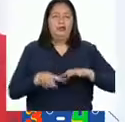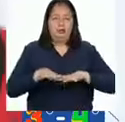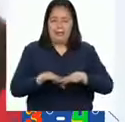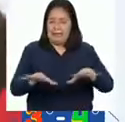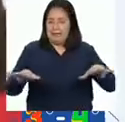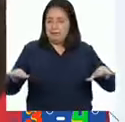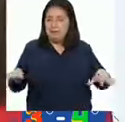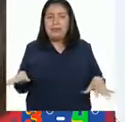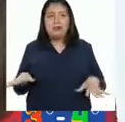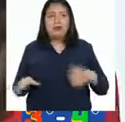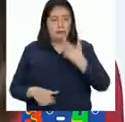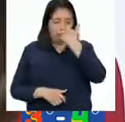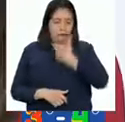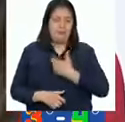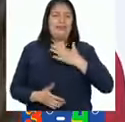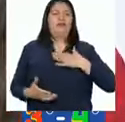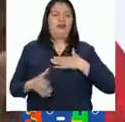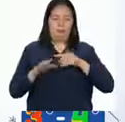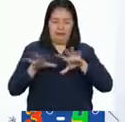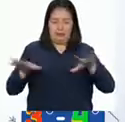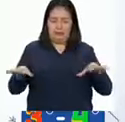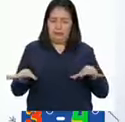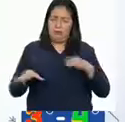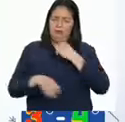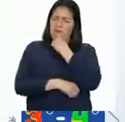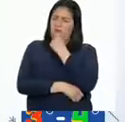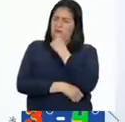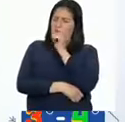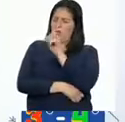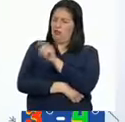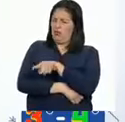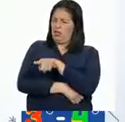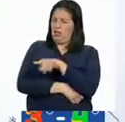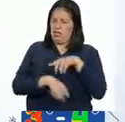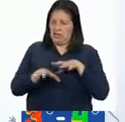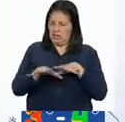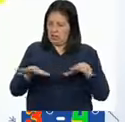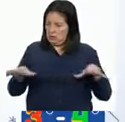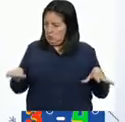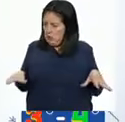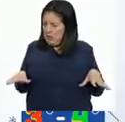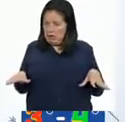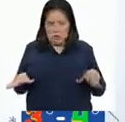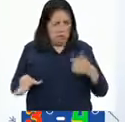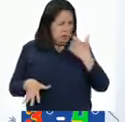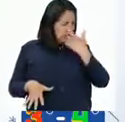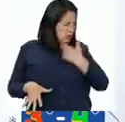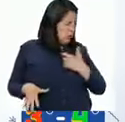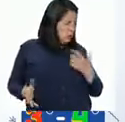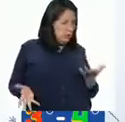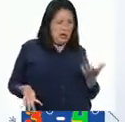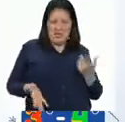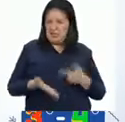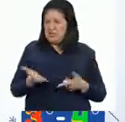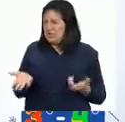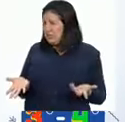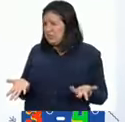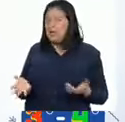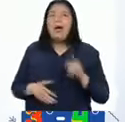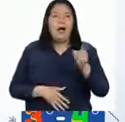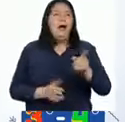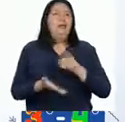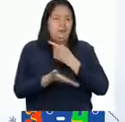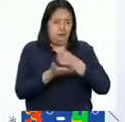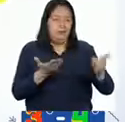personal. Entonces me pregunté, ¿qué es el espacio personal? Bueno, durante estas dos semanas vamos a responder